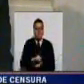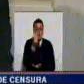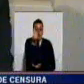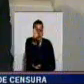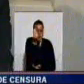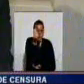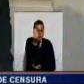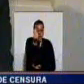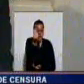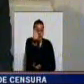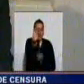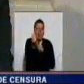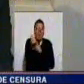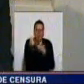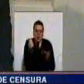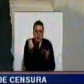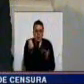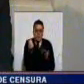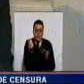libre,